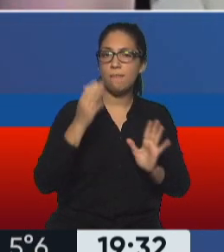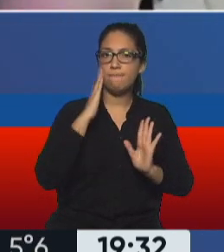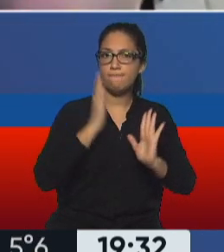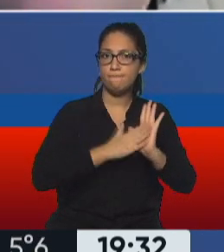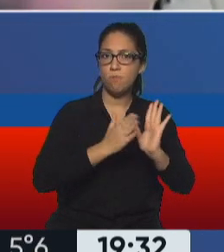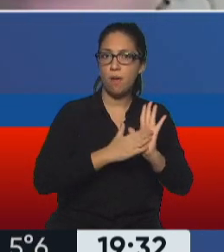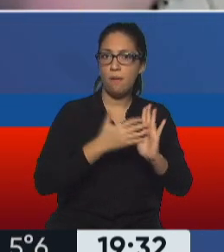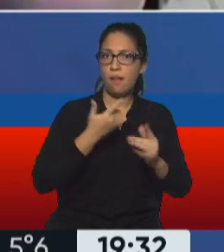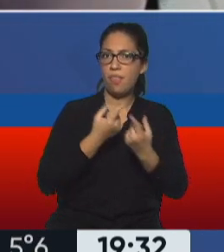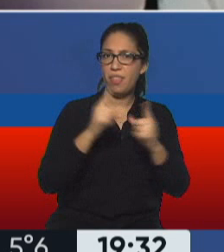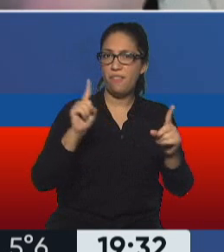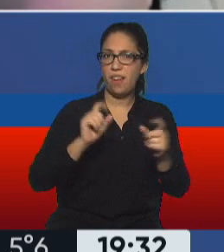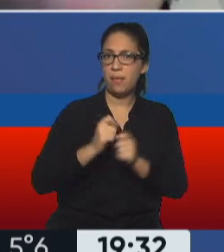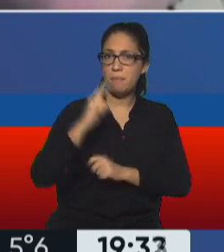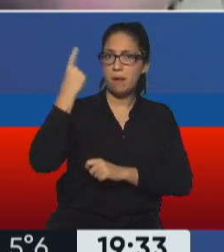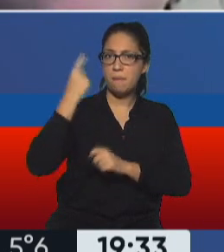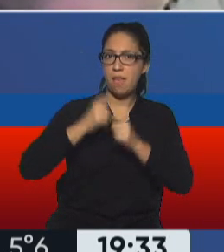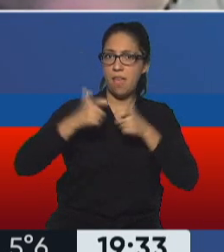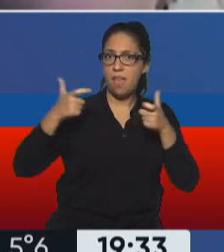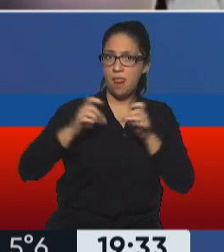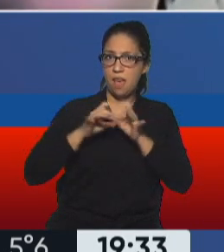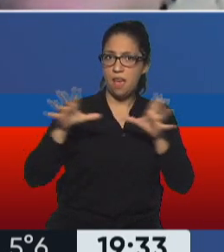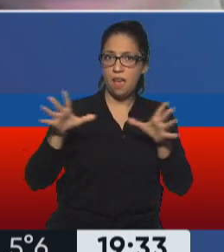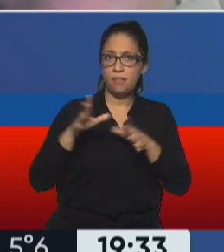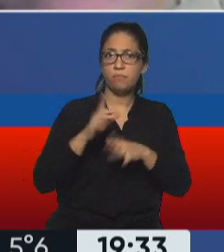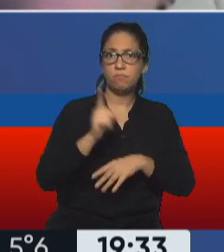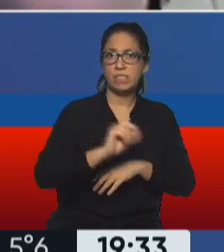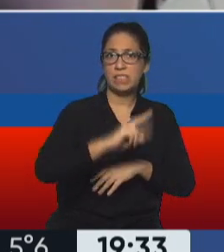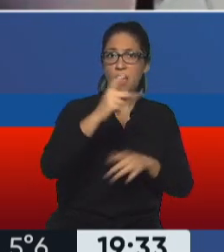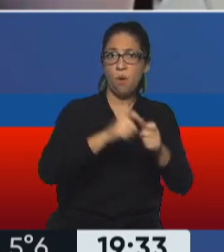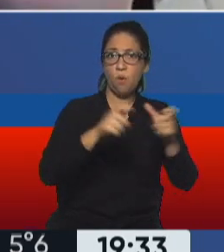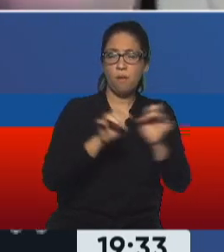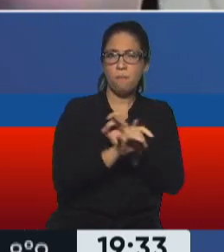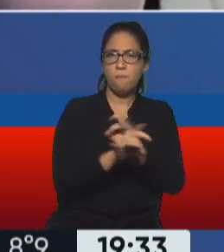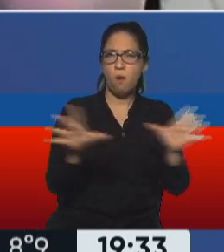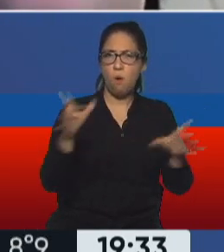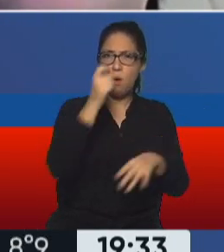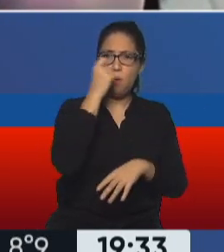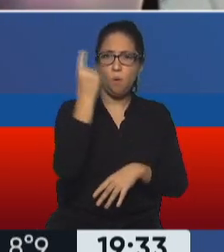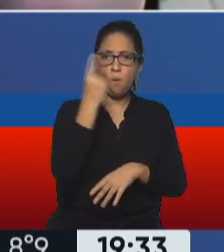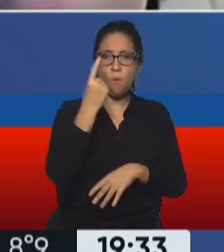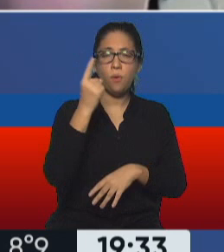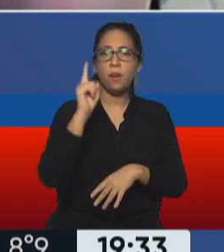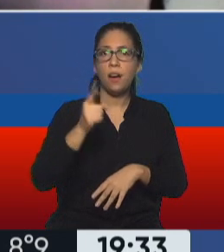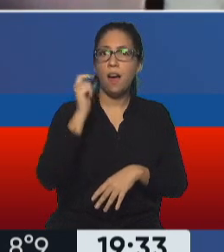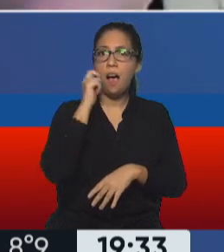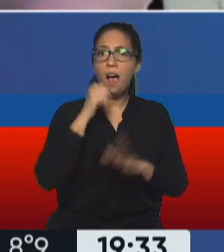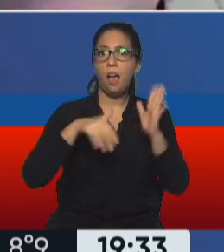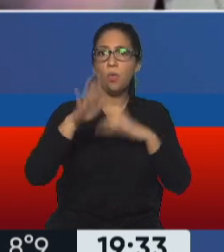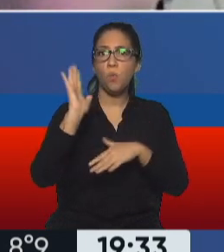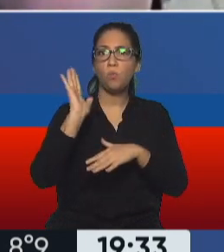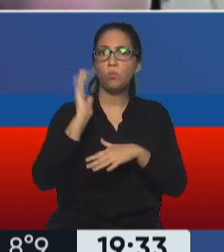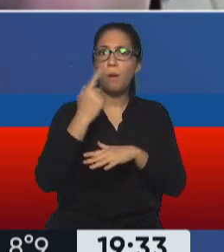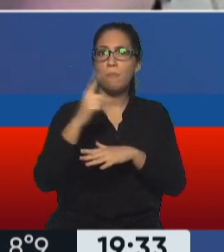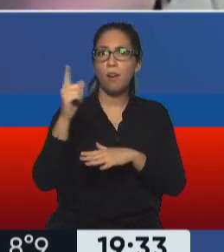con respecto a la primera, como sabemos, la mayor velocidad de transmisión del virus, la afectación de adultos más jóvenes